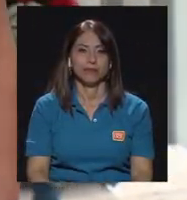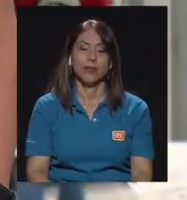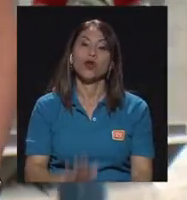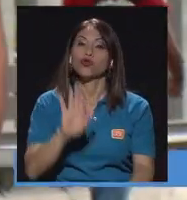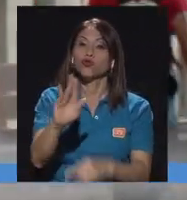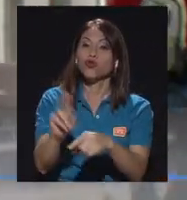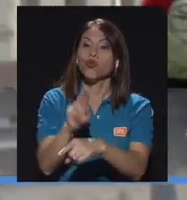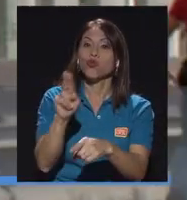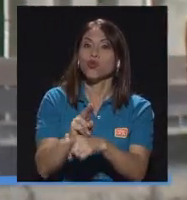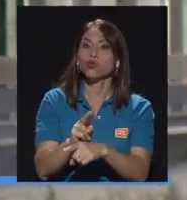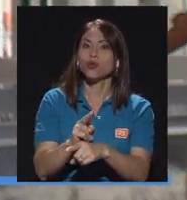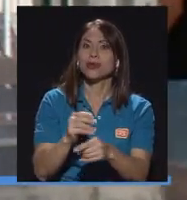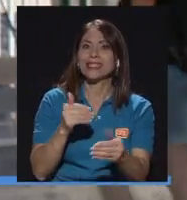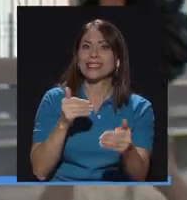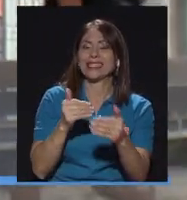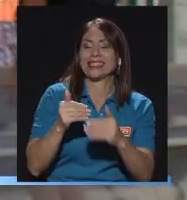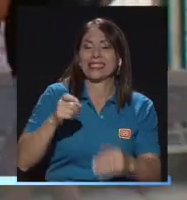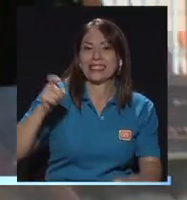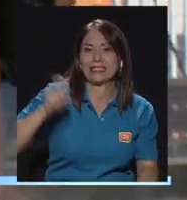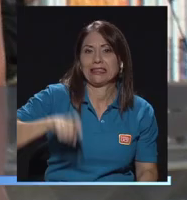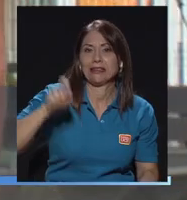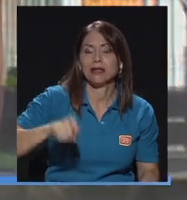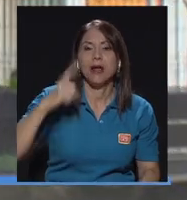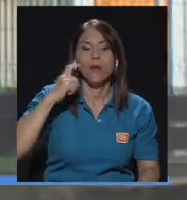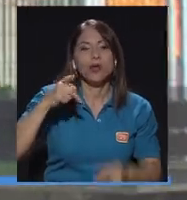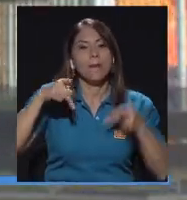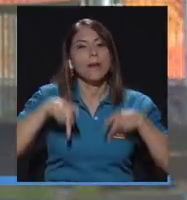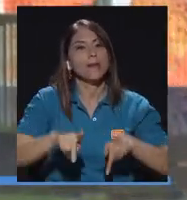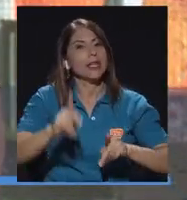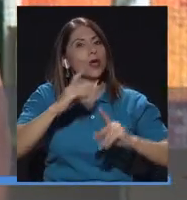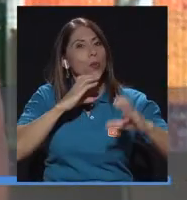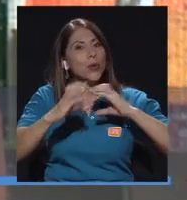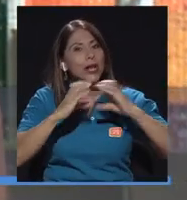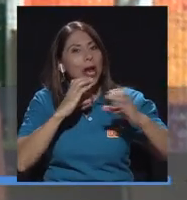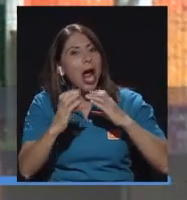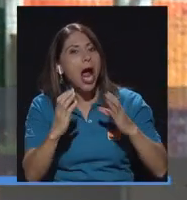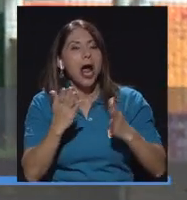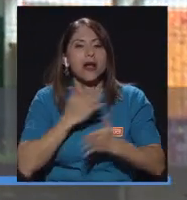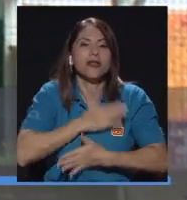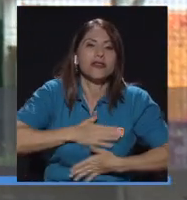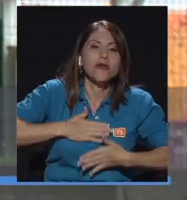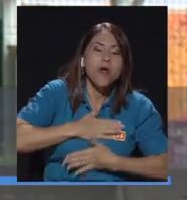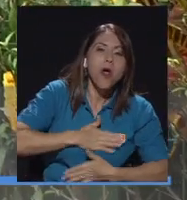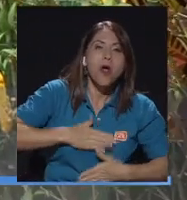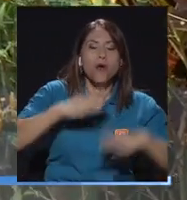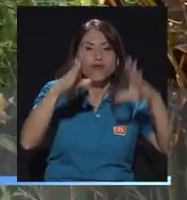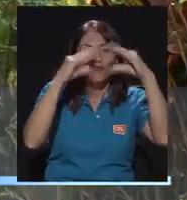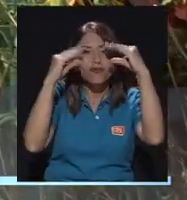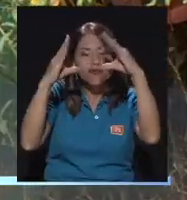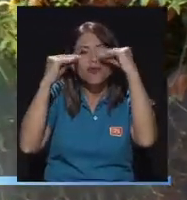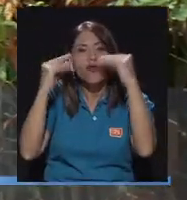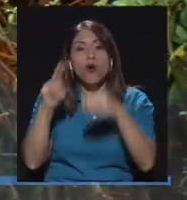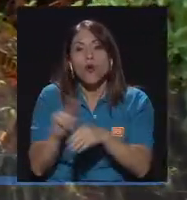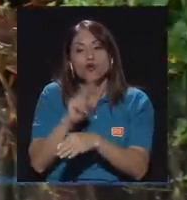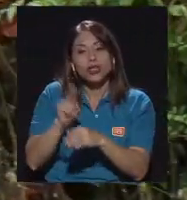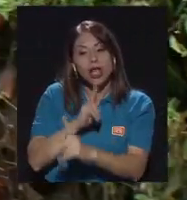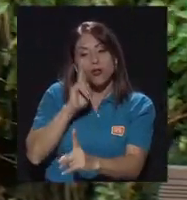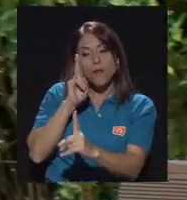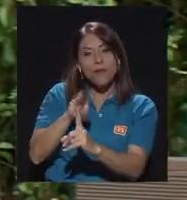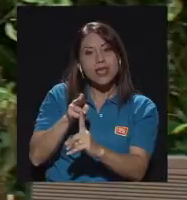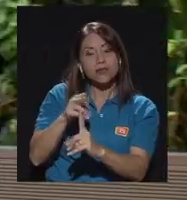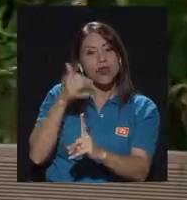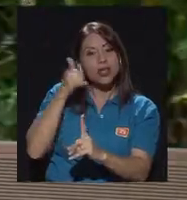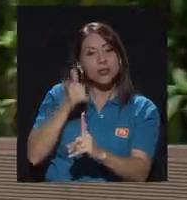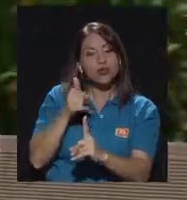Su uso se ha vuelto casi indispensable porque nos permite comunicarnos, entretenernos e informarnos usando un mismo